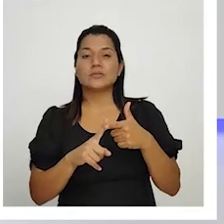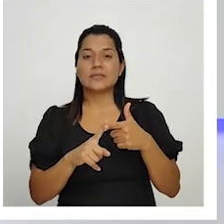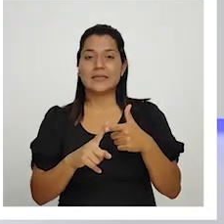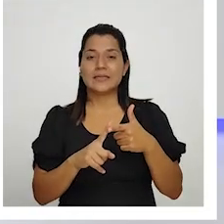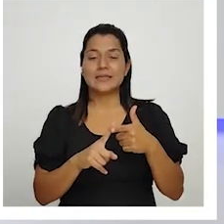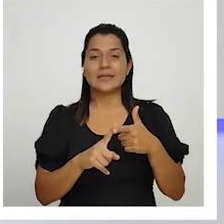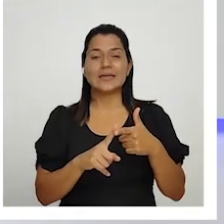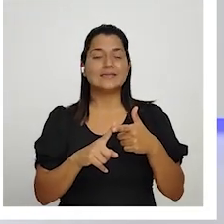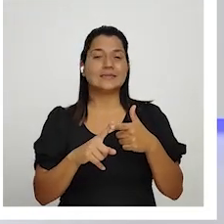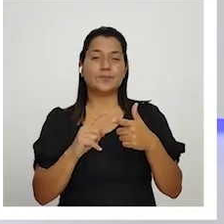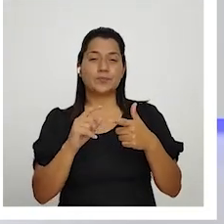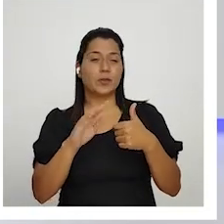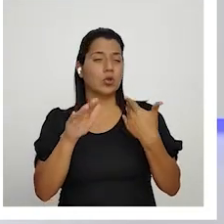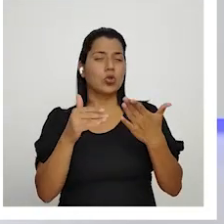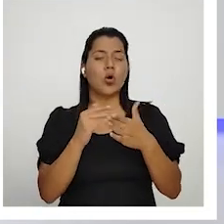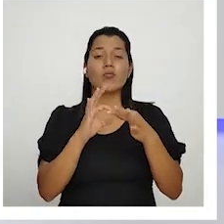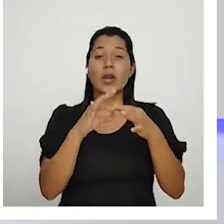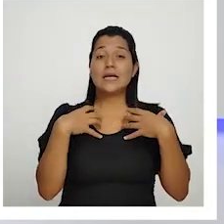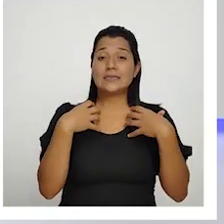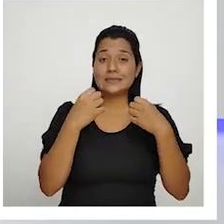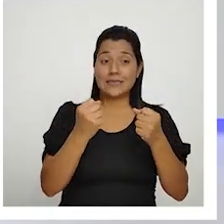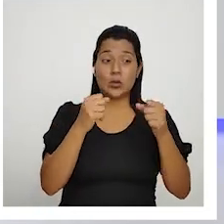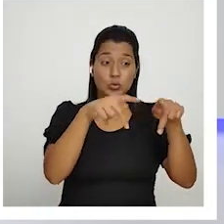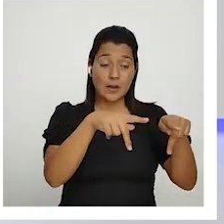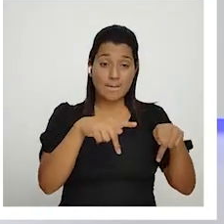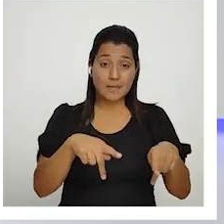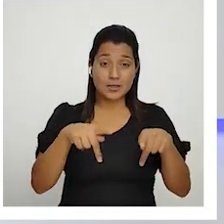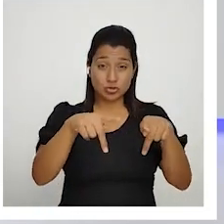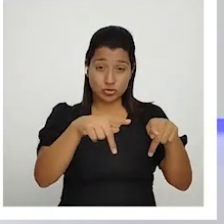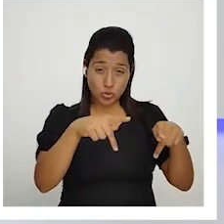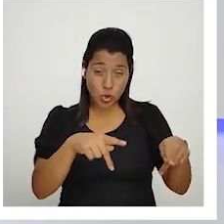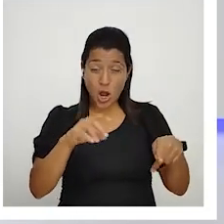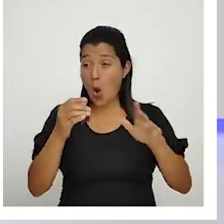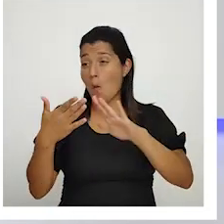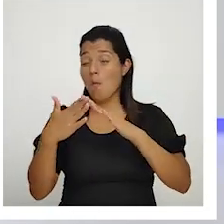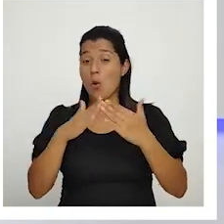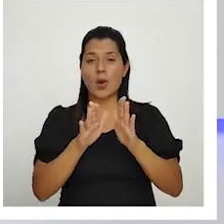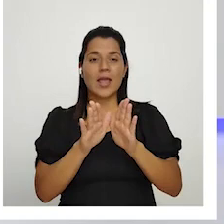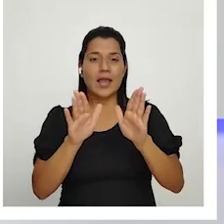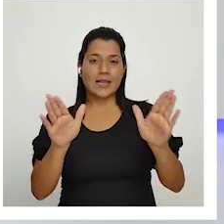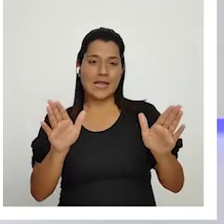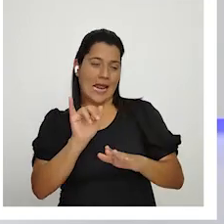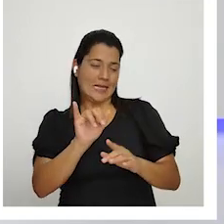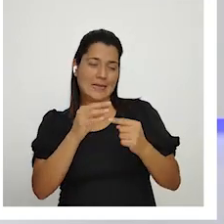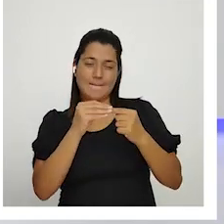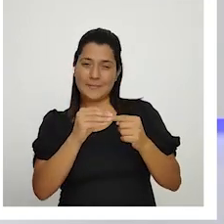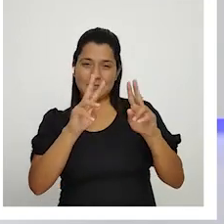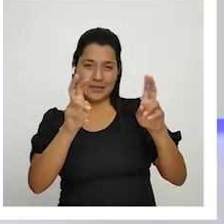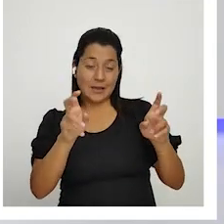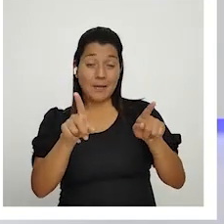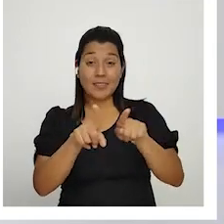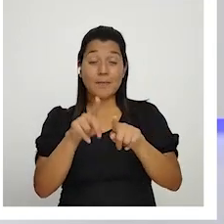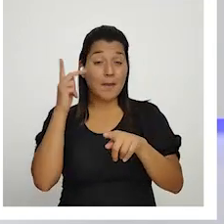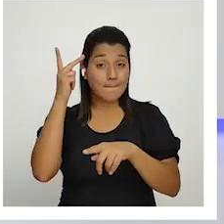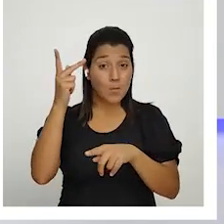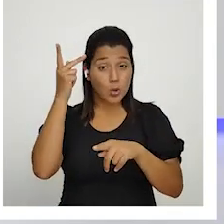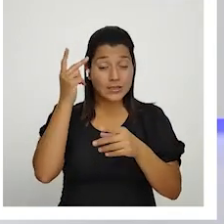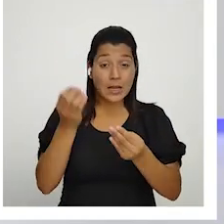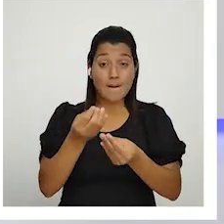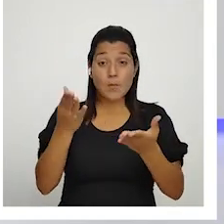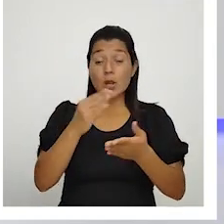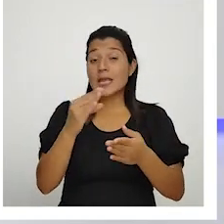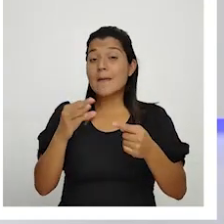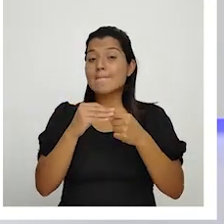la salud de las personas y de las poblaciones en general ha sido mi guía, ¿verdad? También las políticas públicas y en especial la